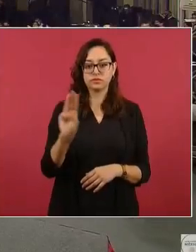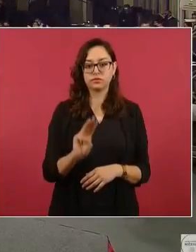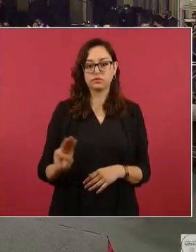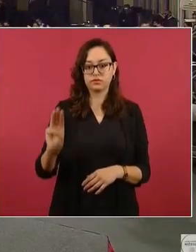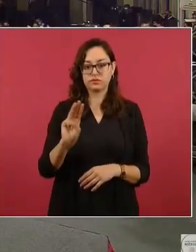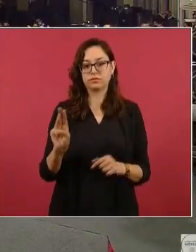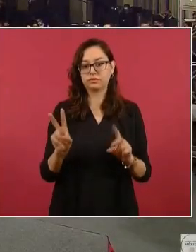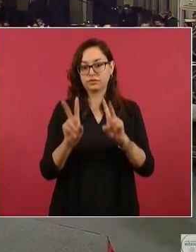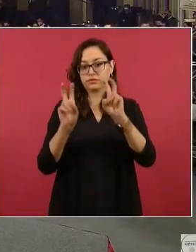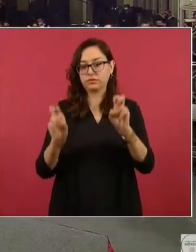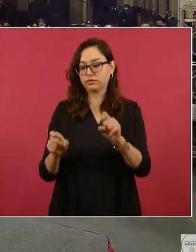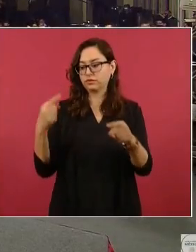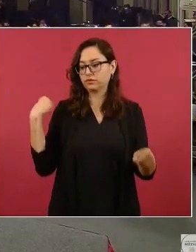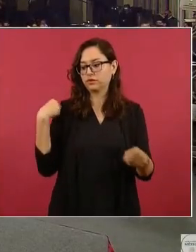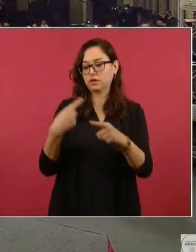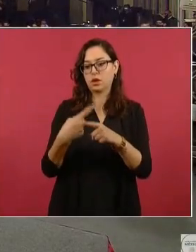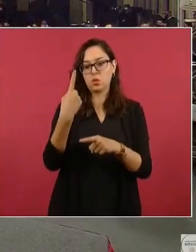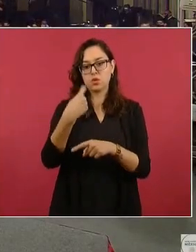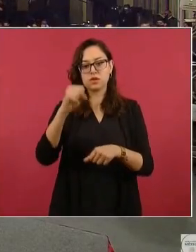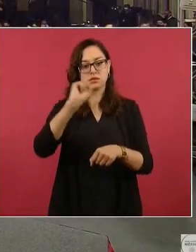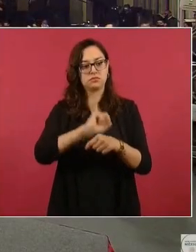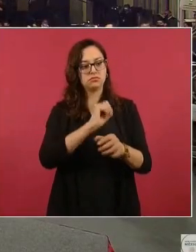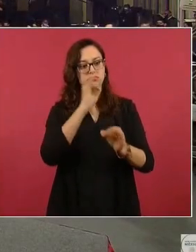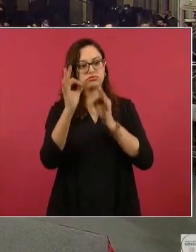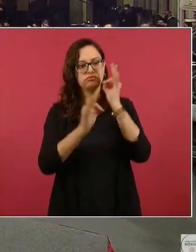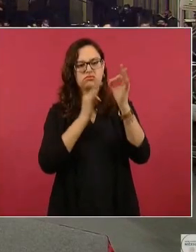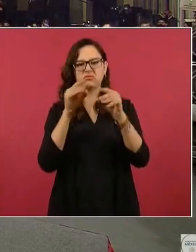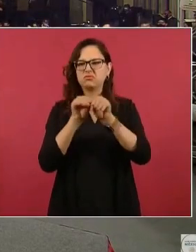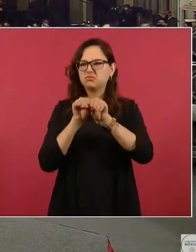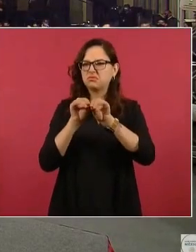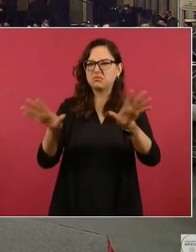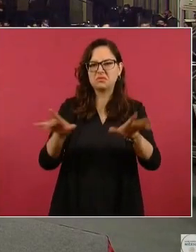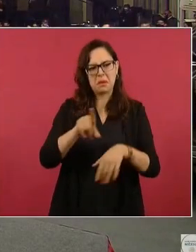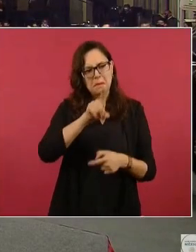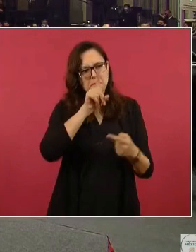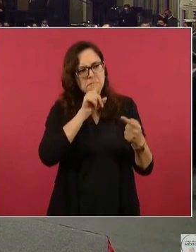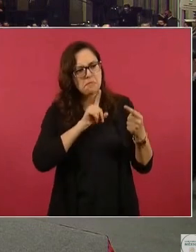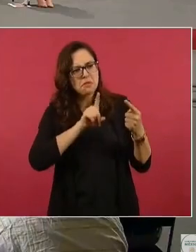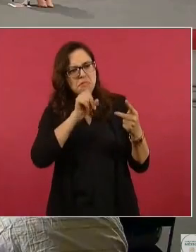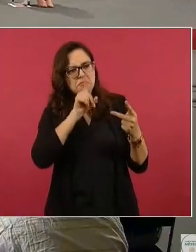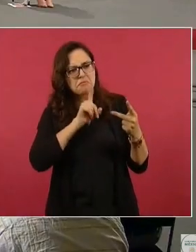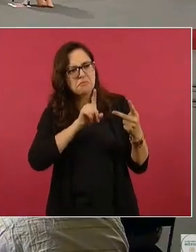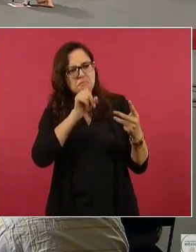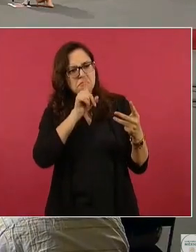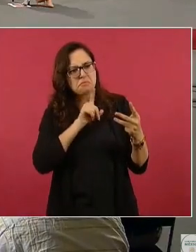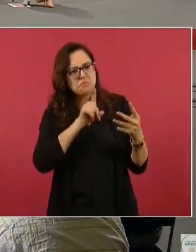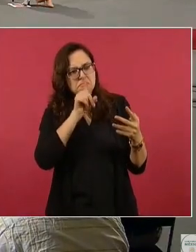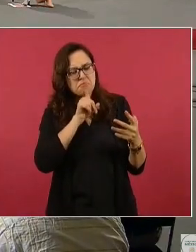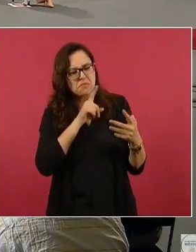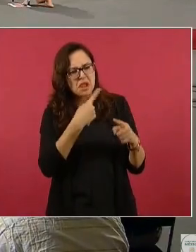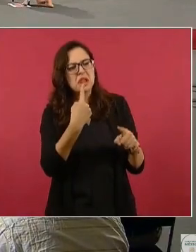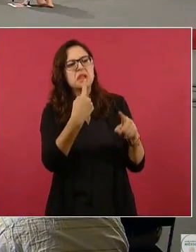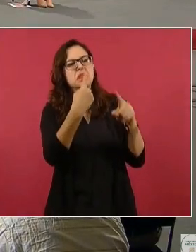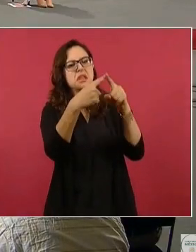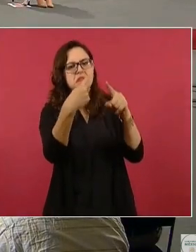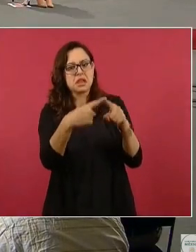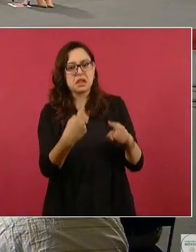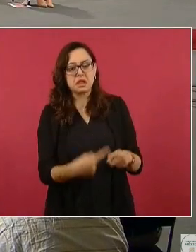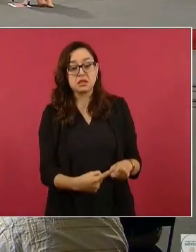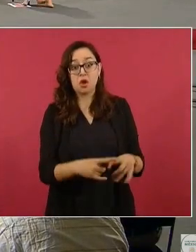la sección de quién es quién en las mentiras de la semana. No todas, desde luego, no todas las